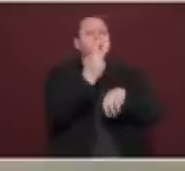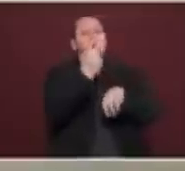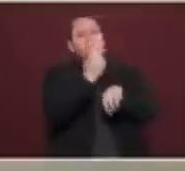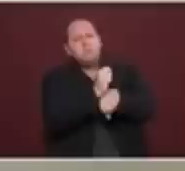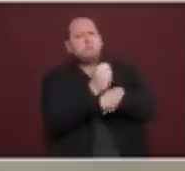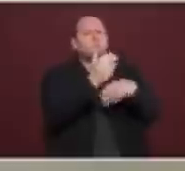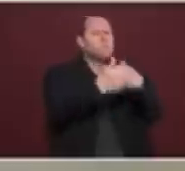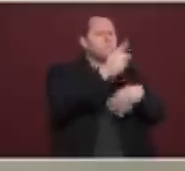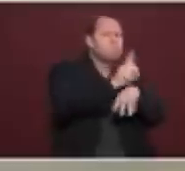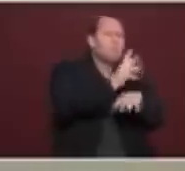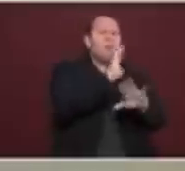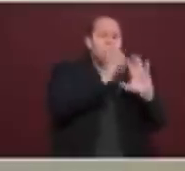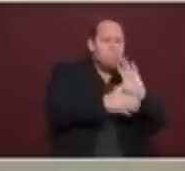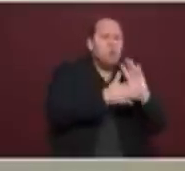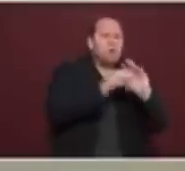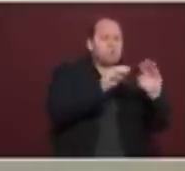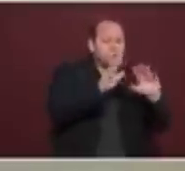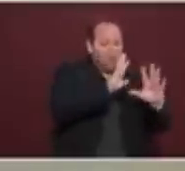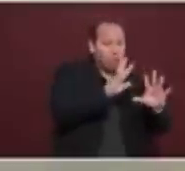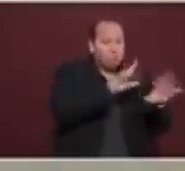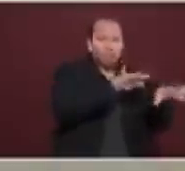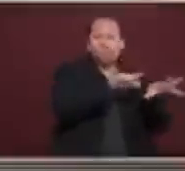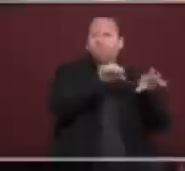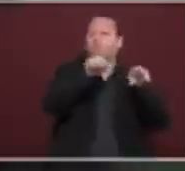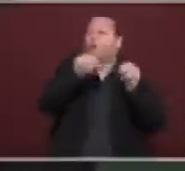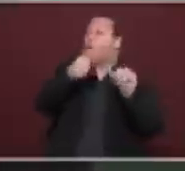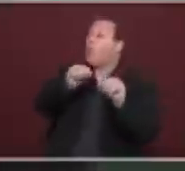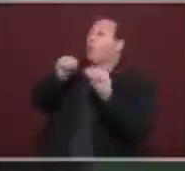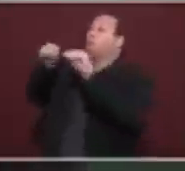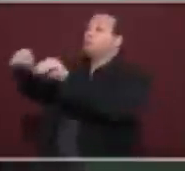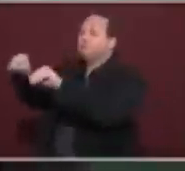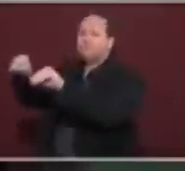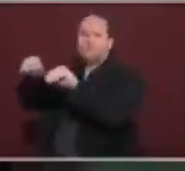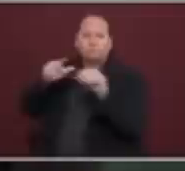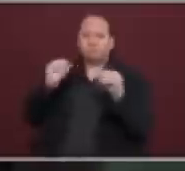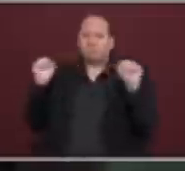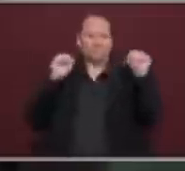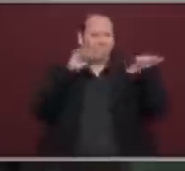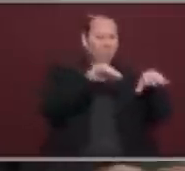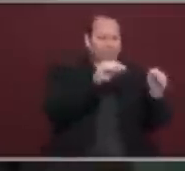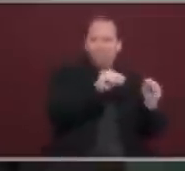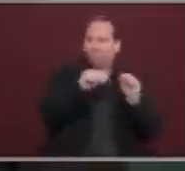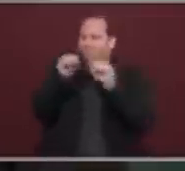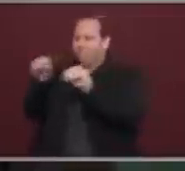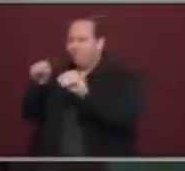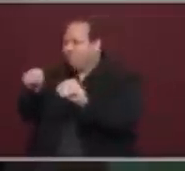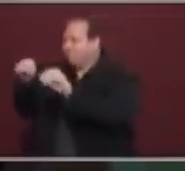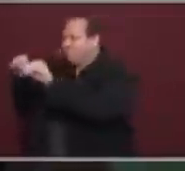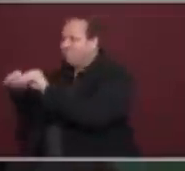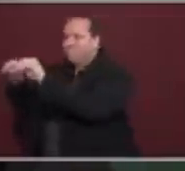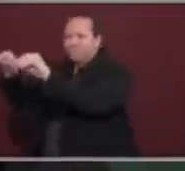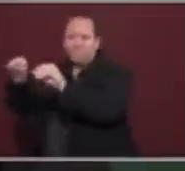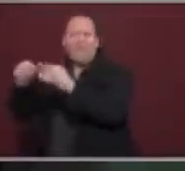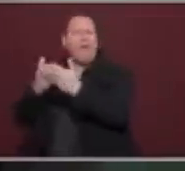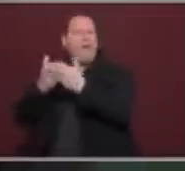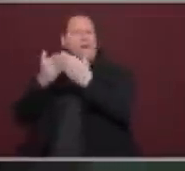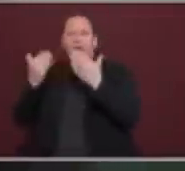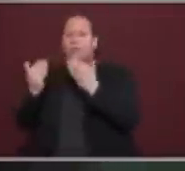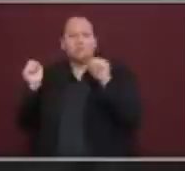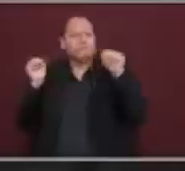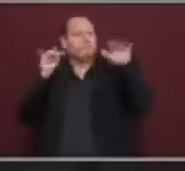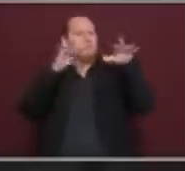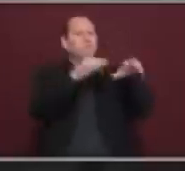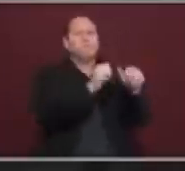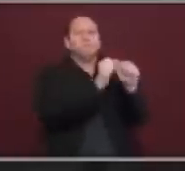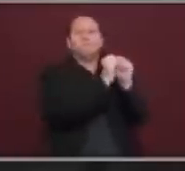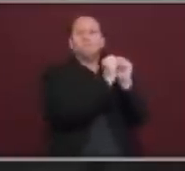van de regreso a apagar otro conflicto en algún otro lado la estrategia es de carácter